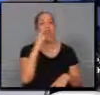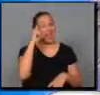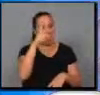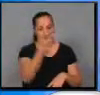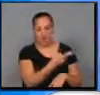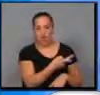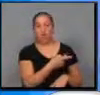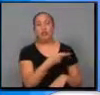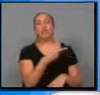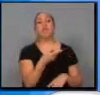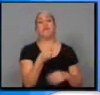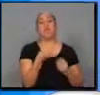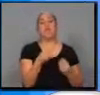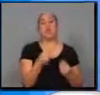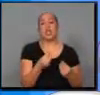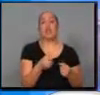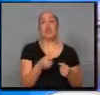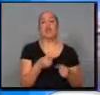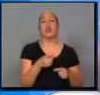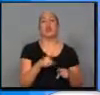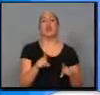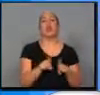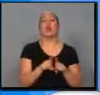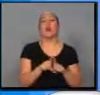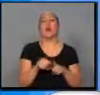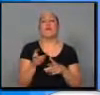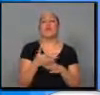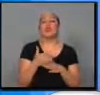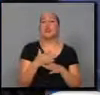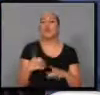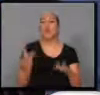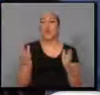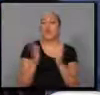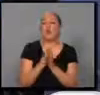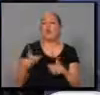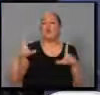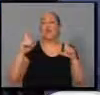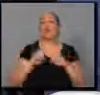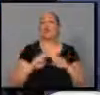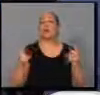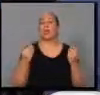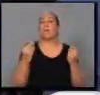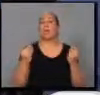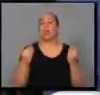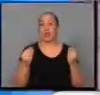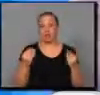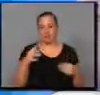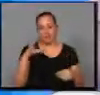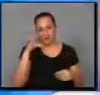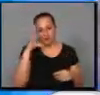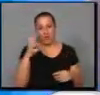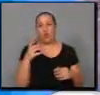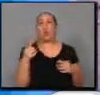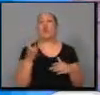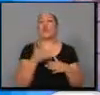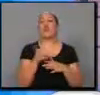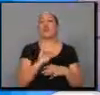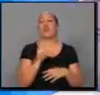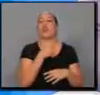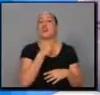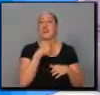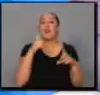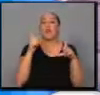de por qué no compartir el novio las fotos con su novia. Ustedes se acuerdan, chicos, de quién estamos hablando. Sí, cuando tu novio no quiere salir en